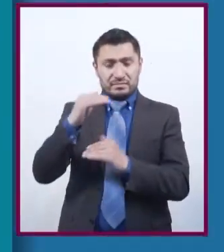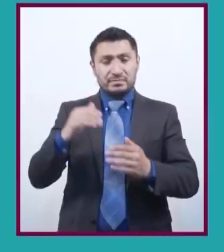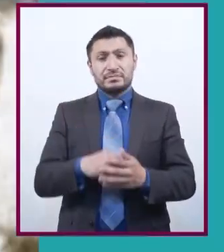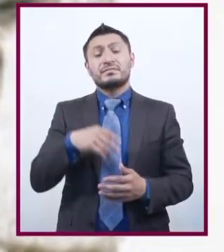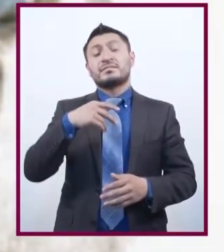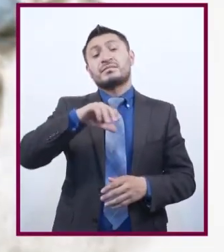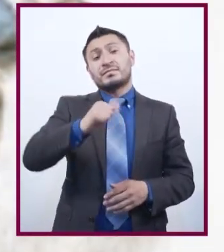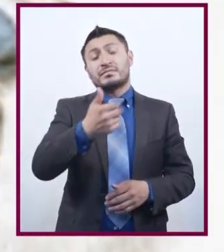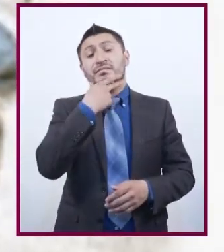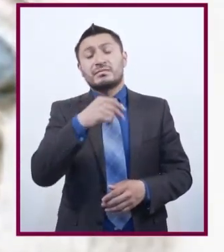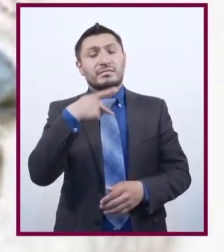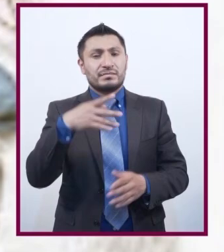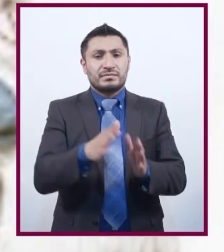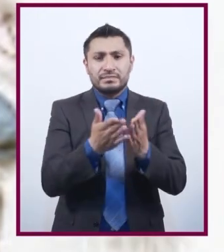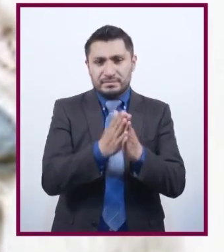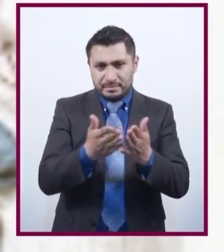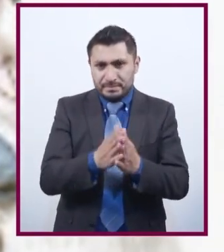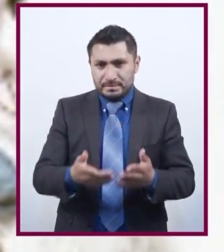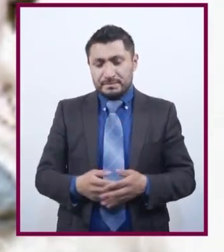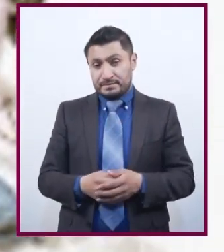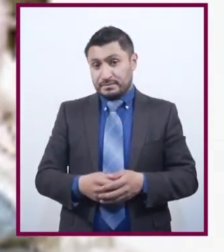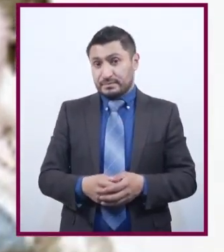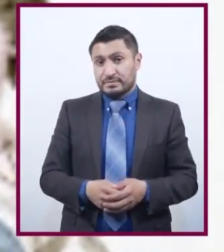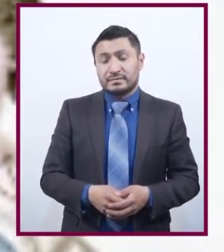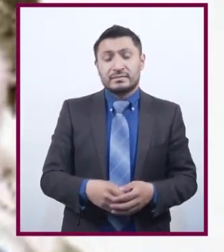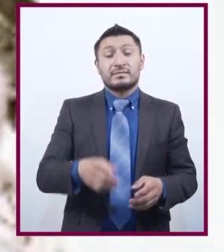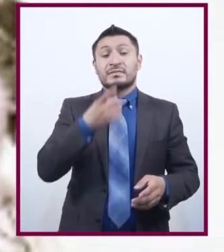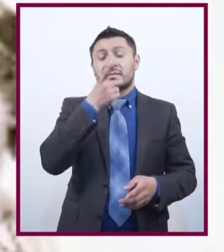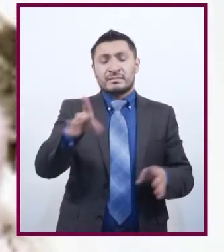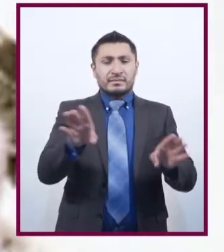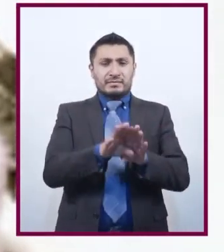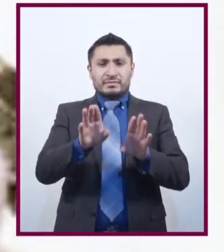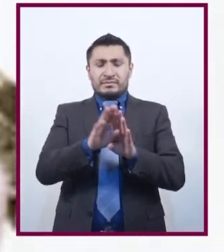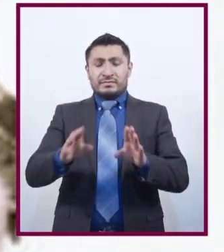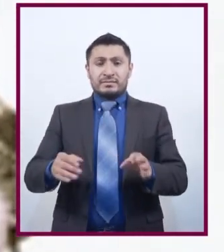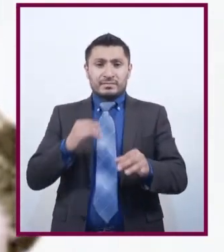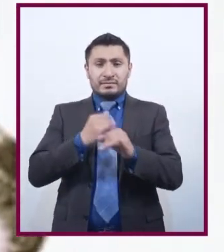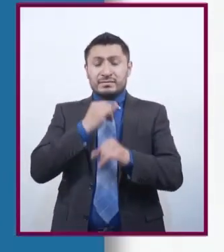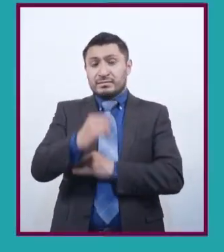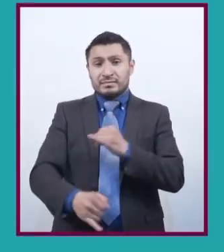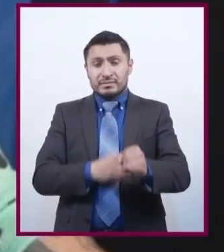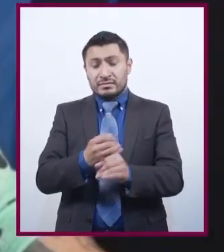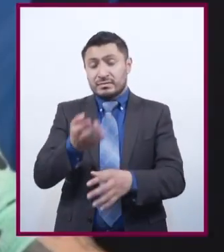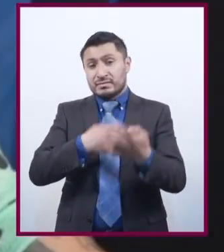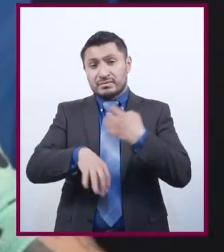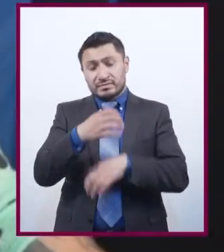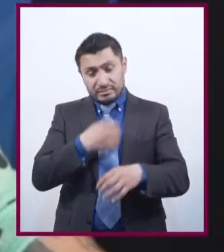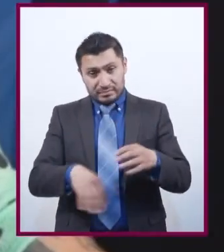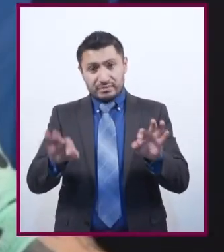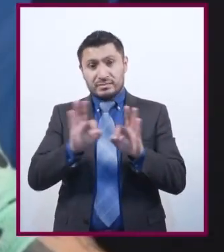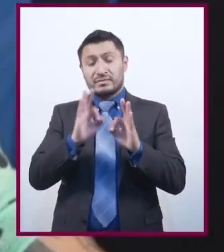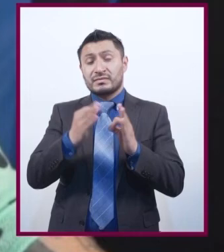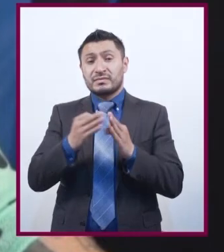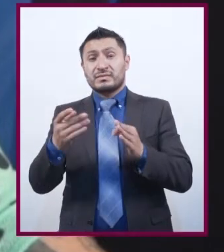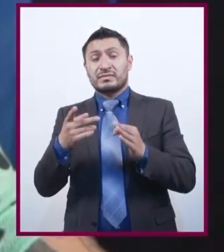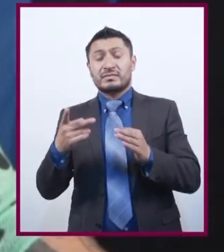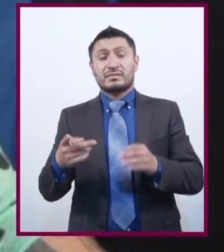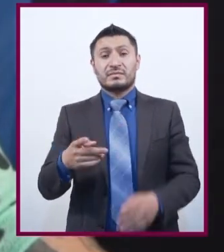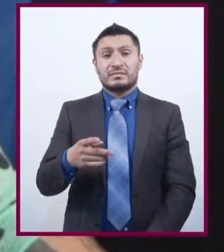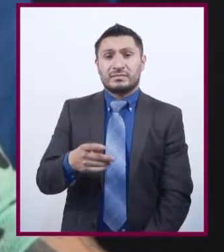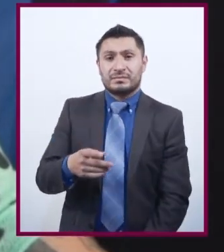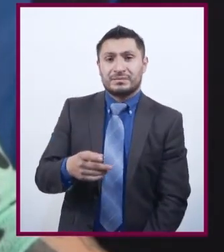Parisina Jane austen en su novela mansfield hace alusión al fenómeno traslacional empresas